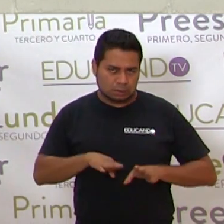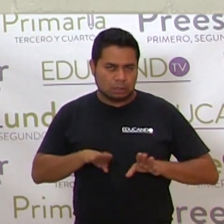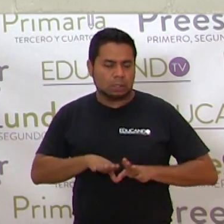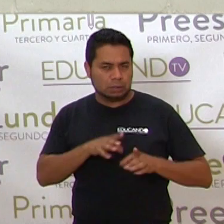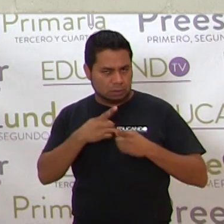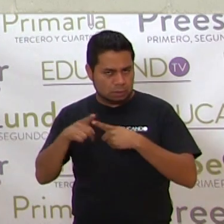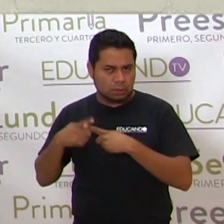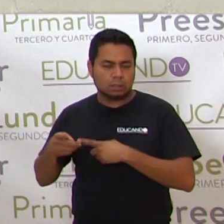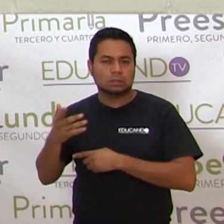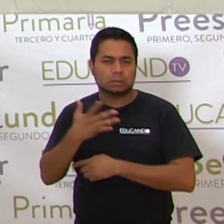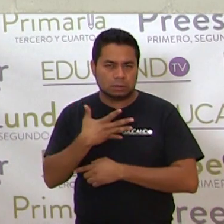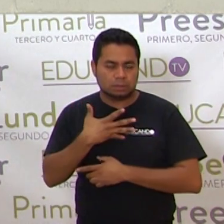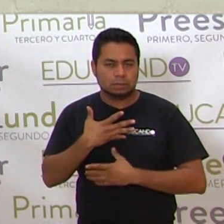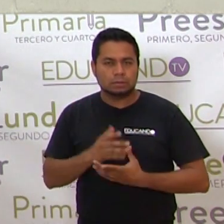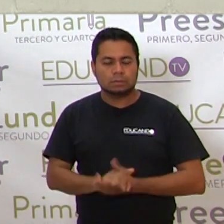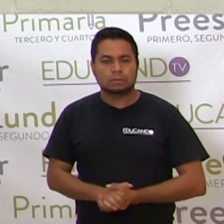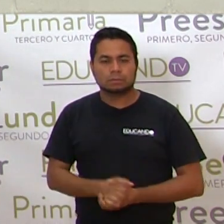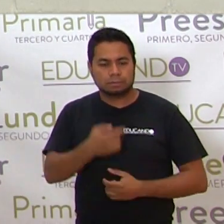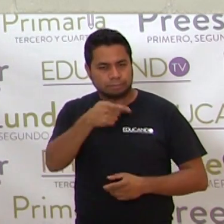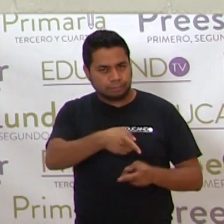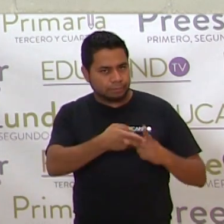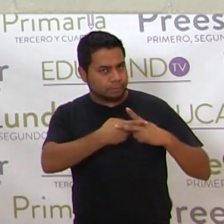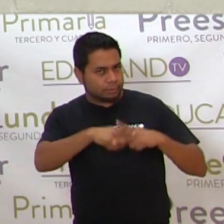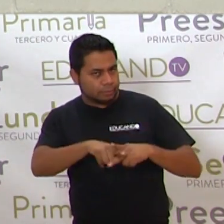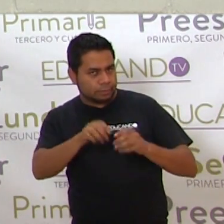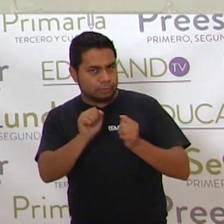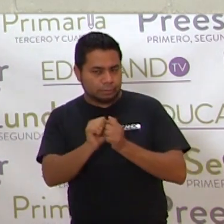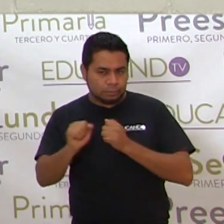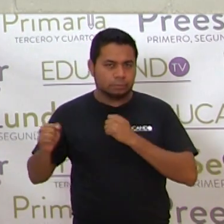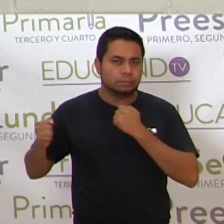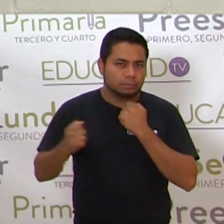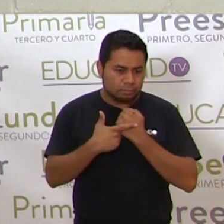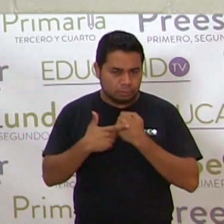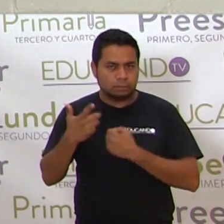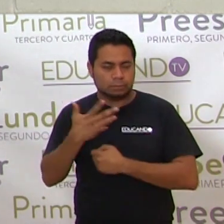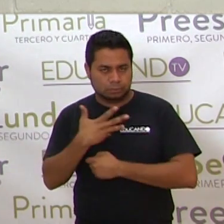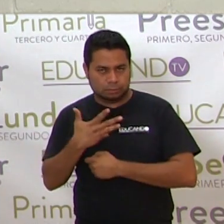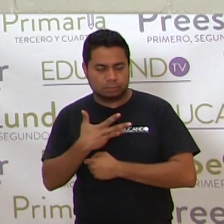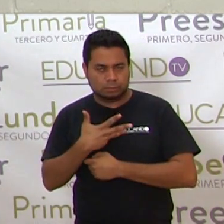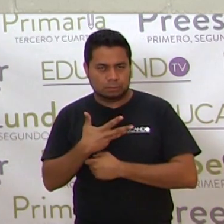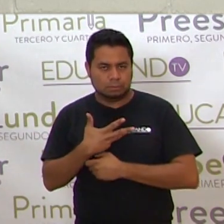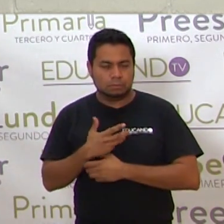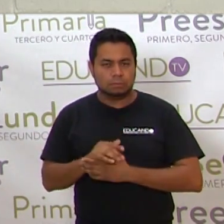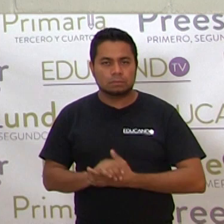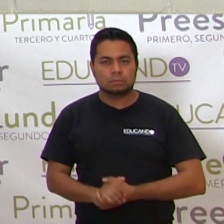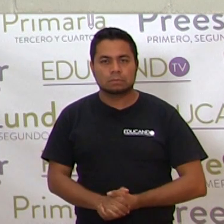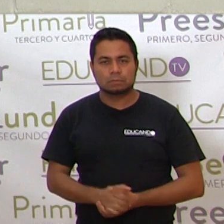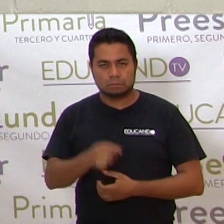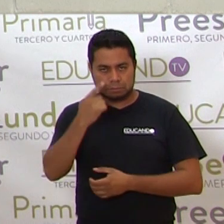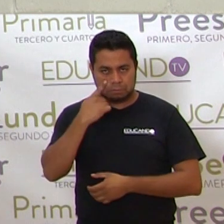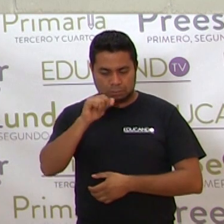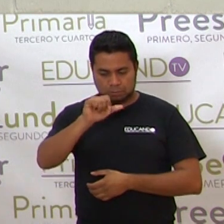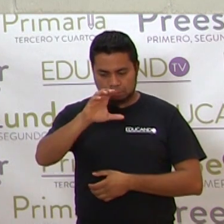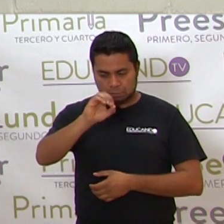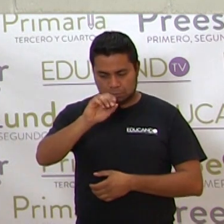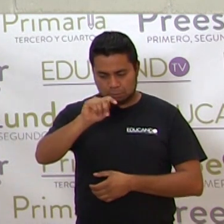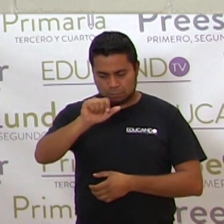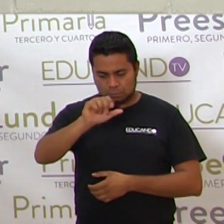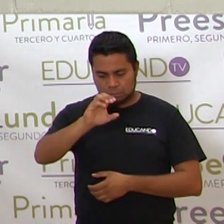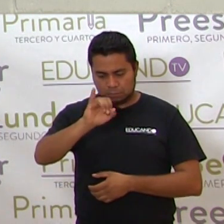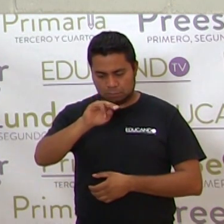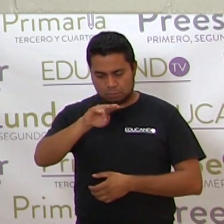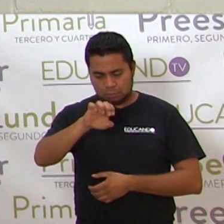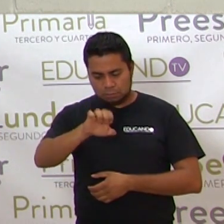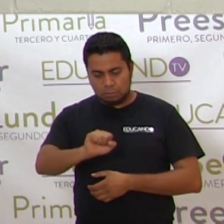las acotaciones. Vamos a iniciar con algunas de ellas. Bien, las acotaciones nos van a servir para